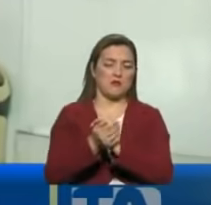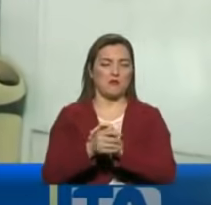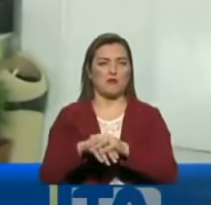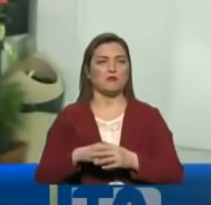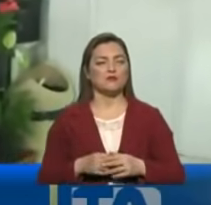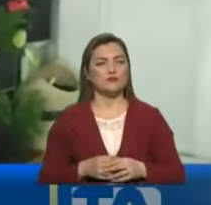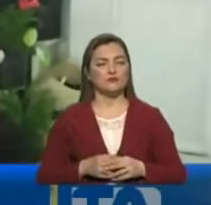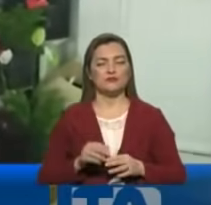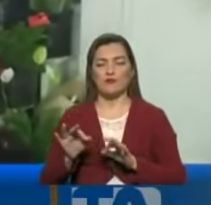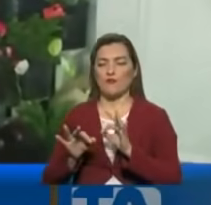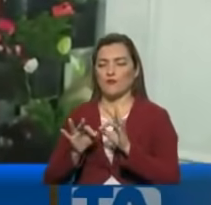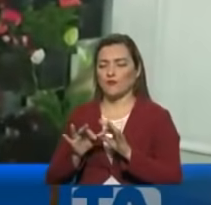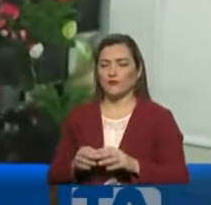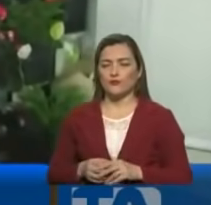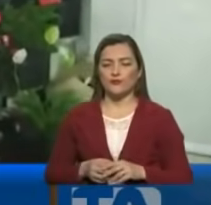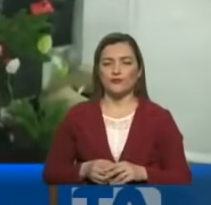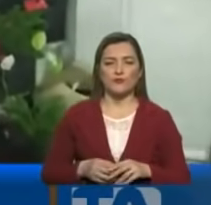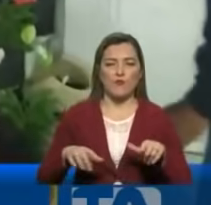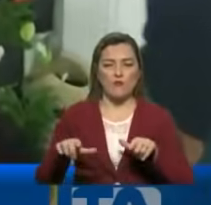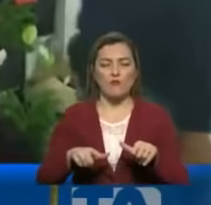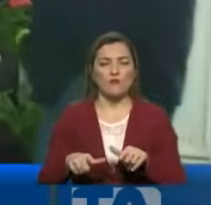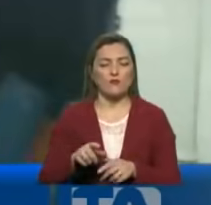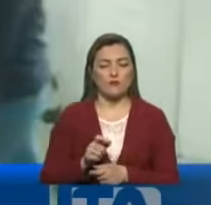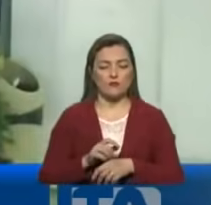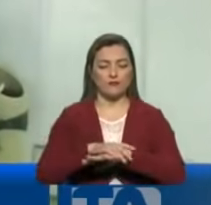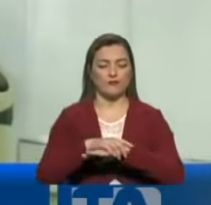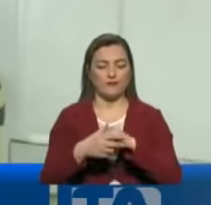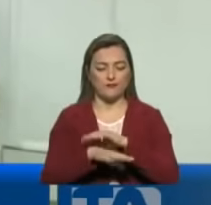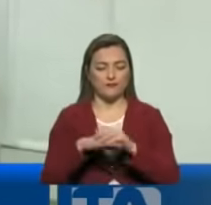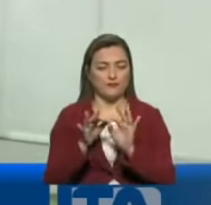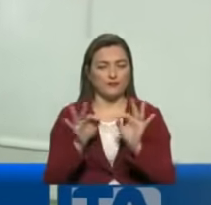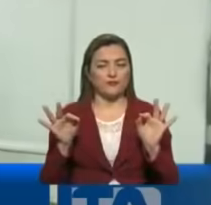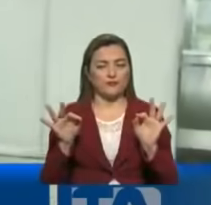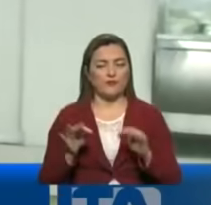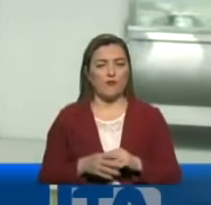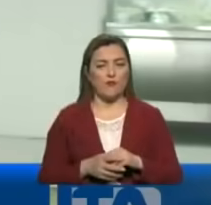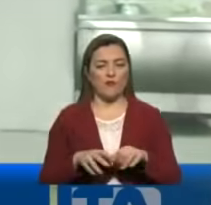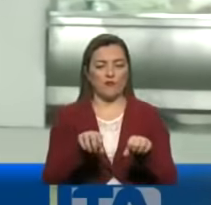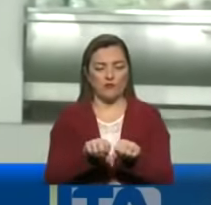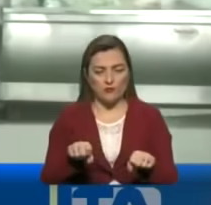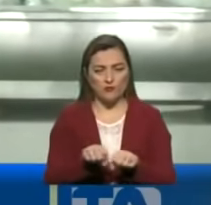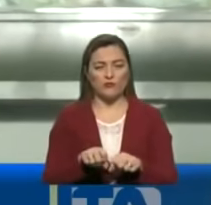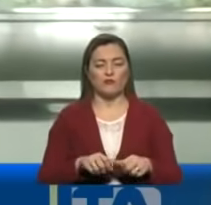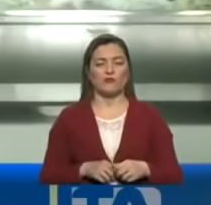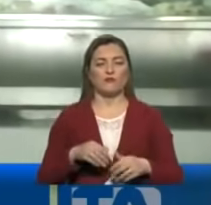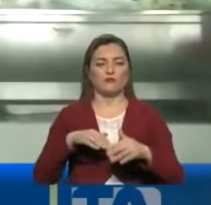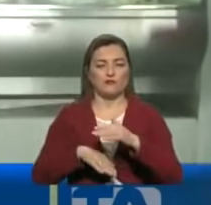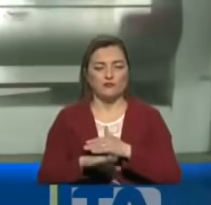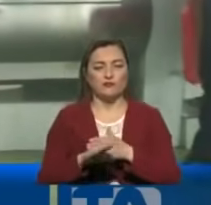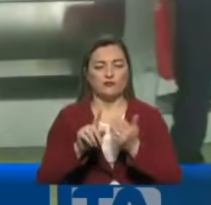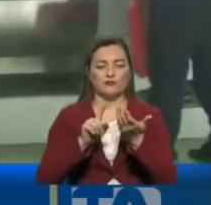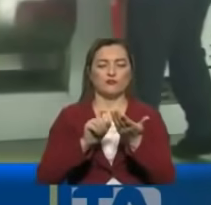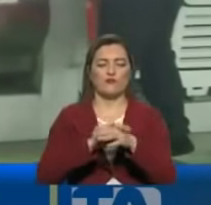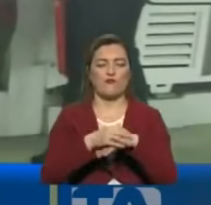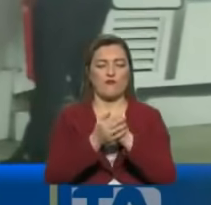lavaderos. Perfecto, entonces se han dispuesto espacios para la desinfección, como decíamos, tanto del calzado, al ingreso se les da alcohol